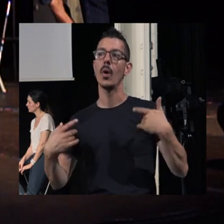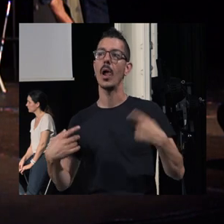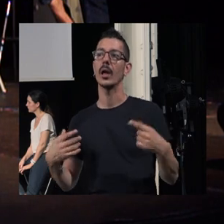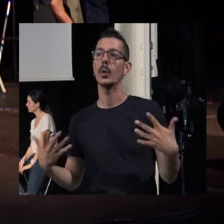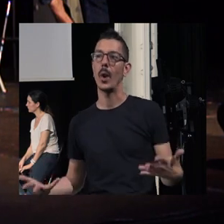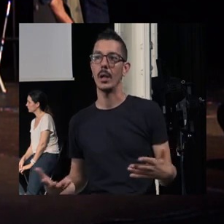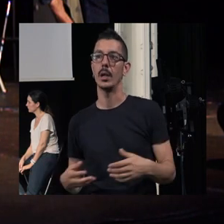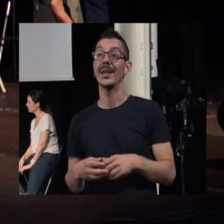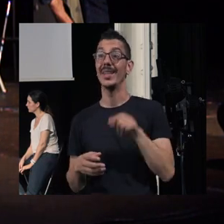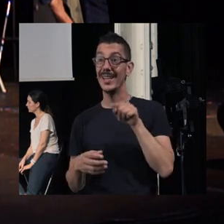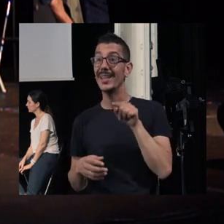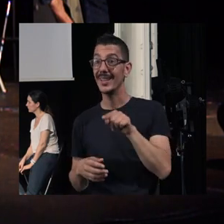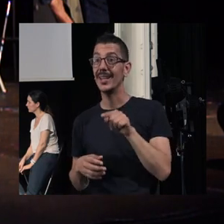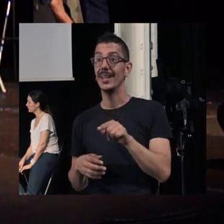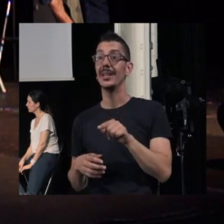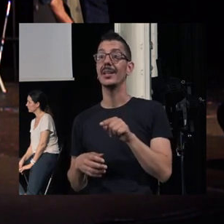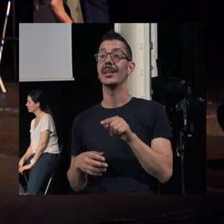que ahí es desde donde hay que...